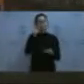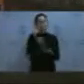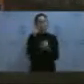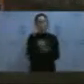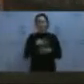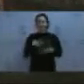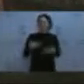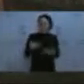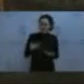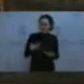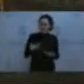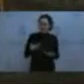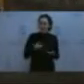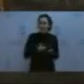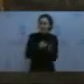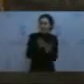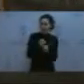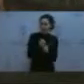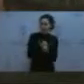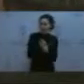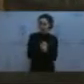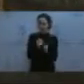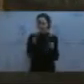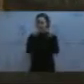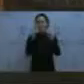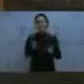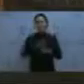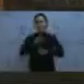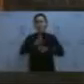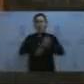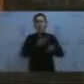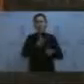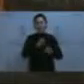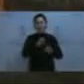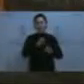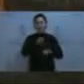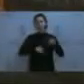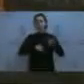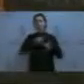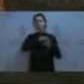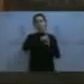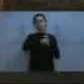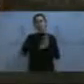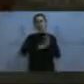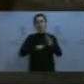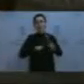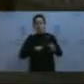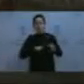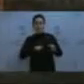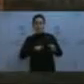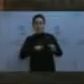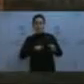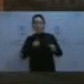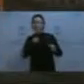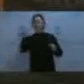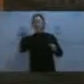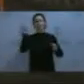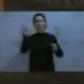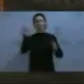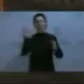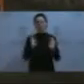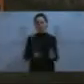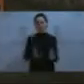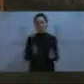experimentaciones, planes de trabajo, formas de organización en los términos que se establezcan sin que en ningún caso